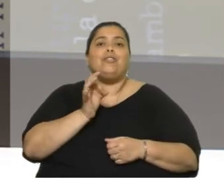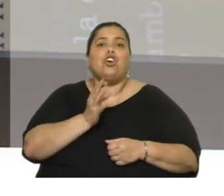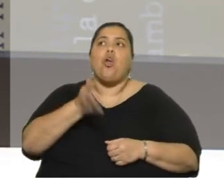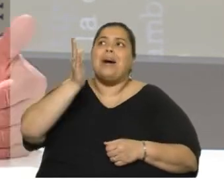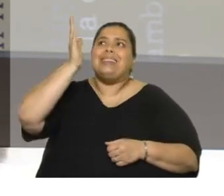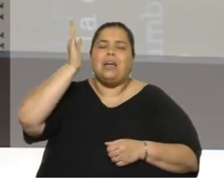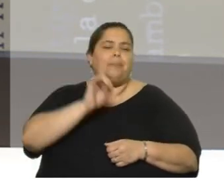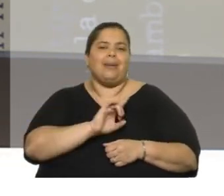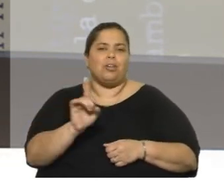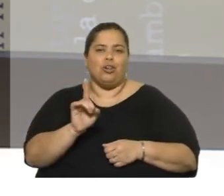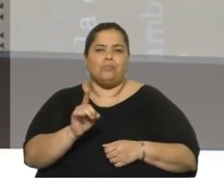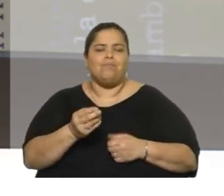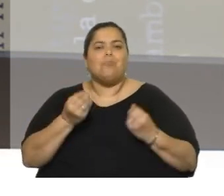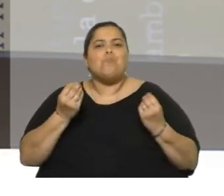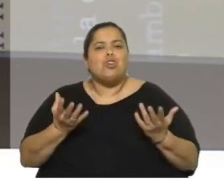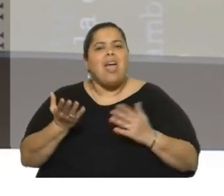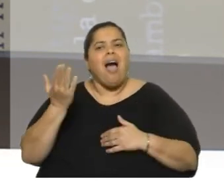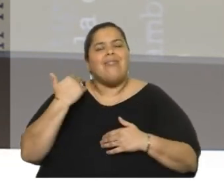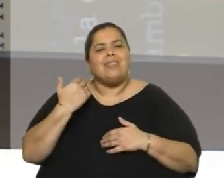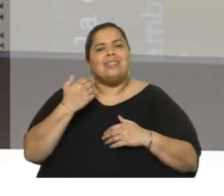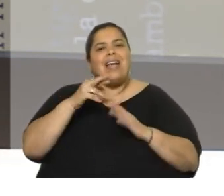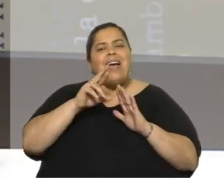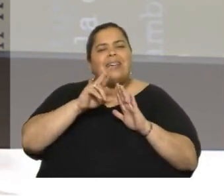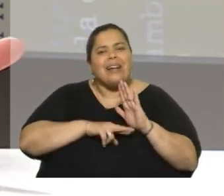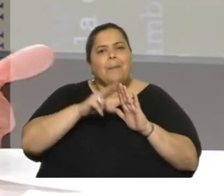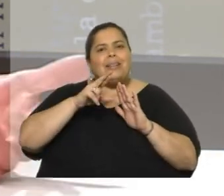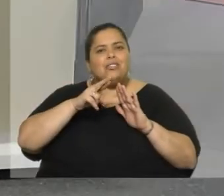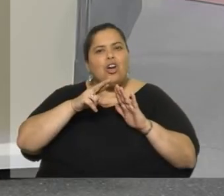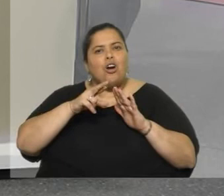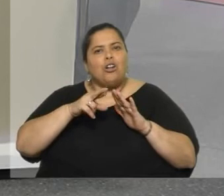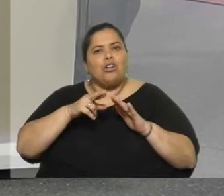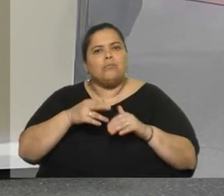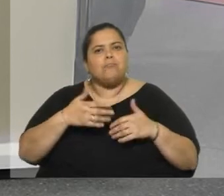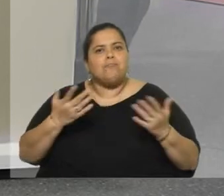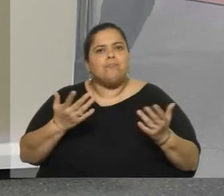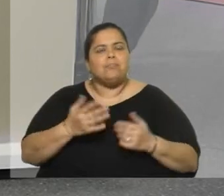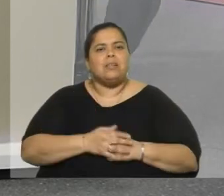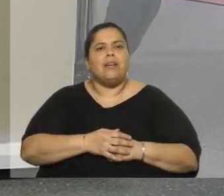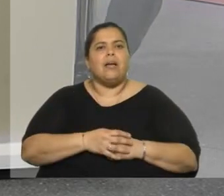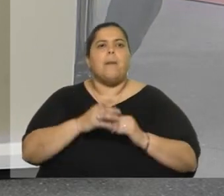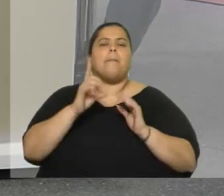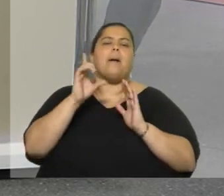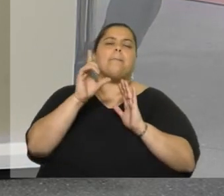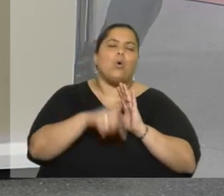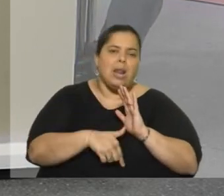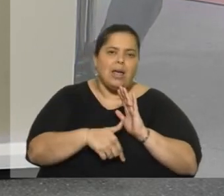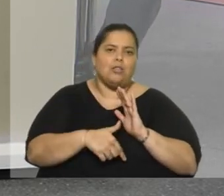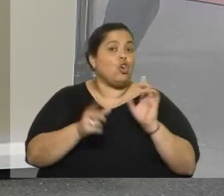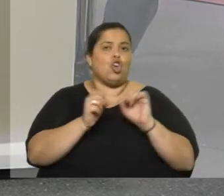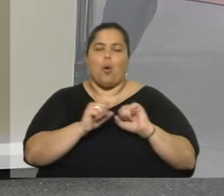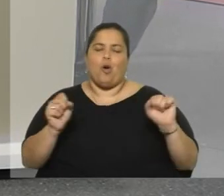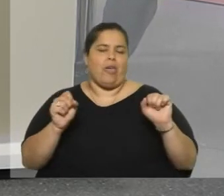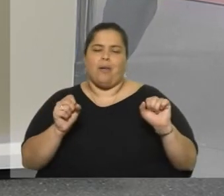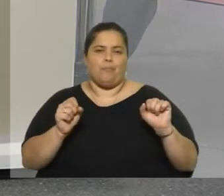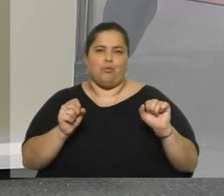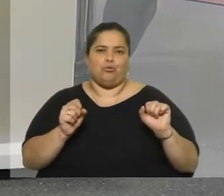Quizá, ¿por qué no se reglamentó nunca la ley? El reloj va muy lento. Claro, y no podemos darnos ese lujo. No